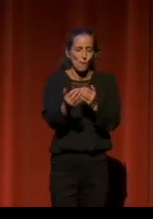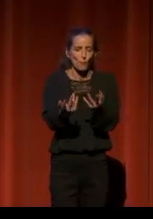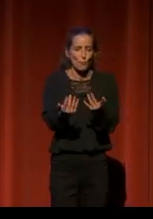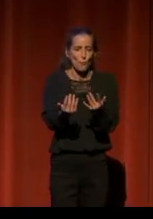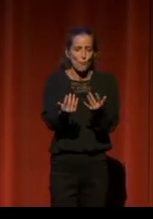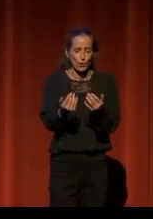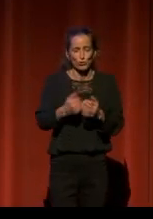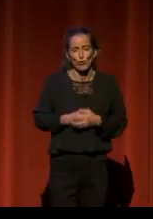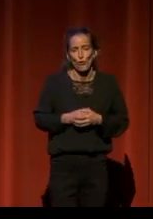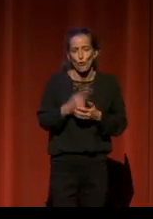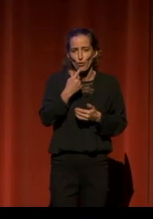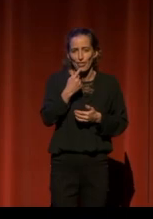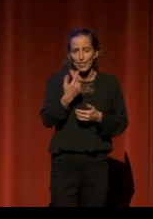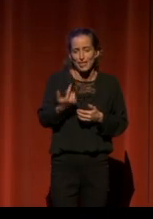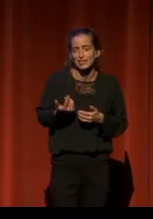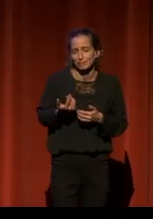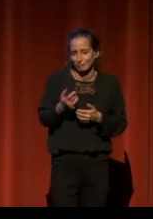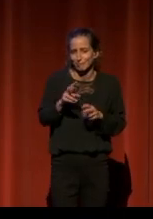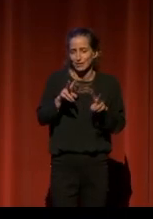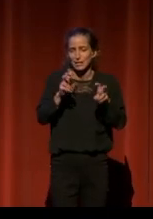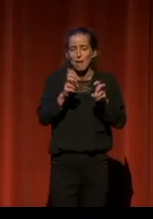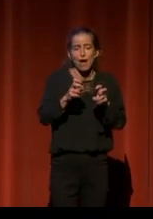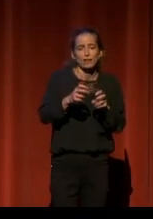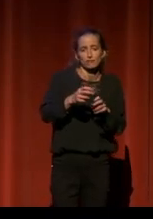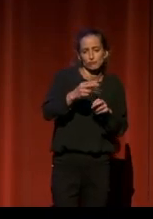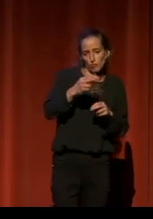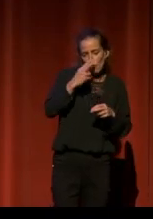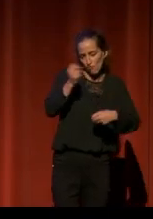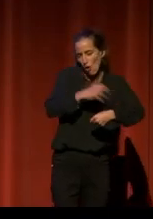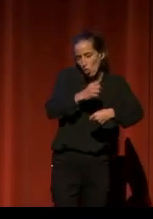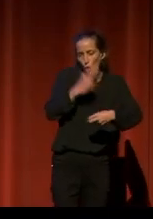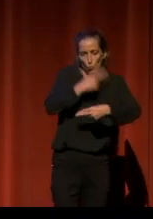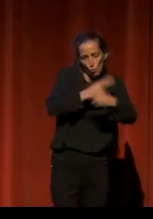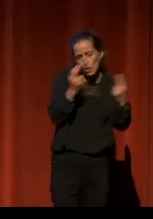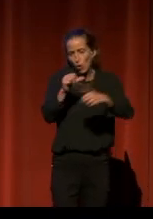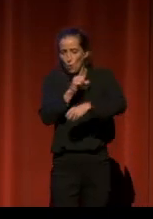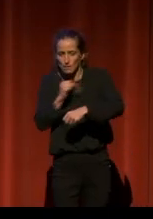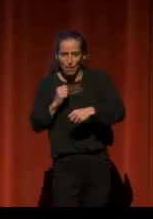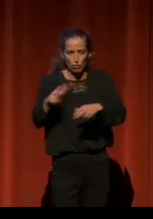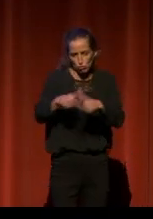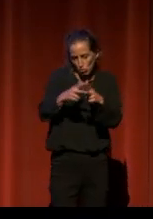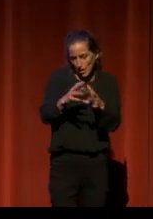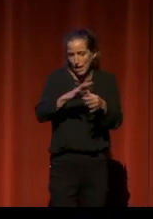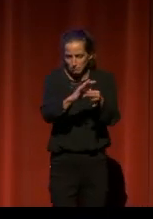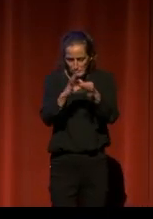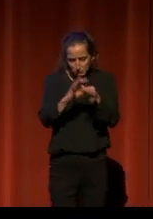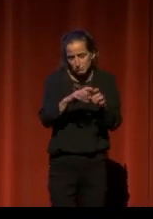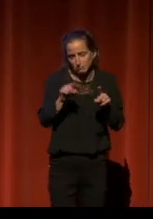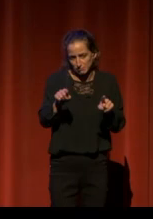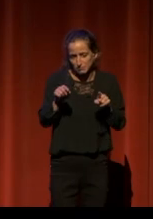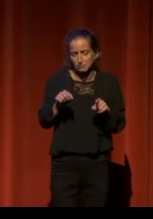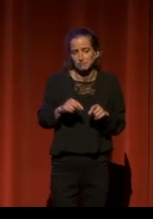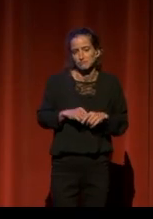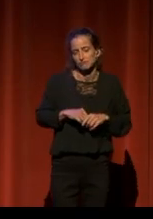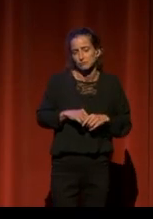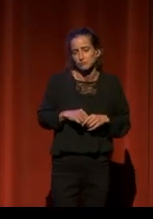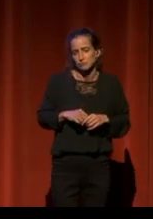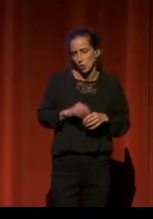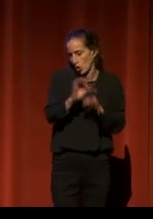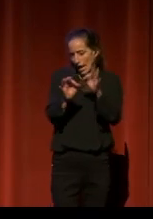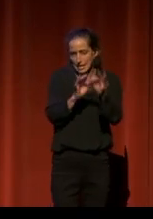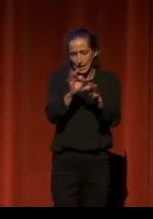a trabajar un poco la intersección de lo público lo privado lo social no va a desbordar un poco los límites tradicionales de ese de esas